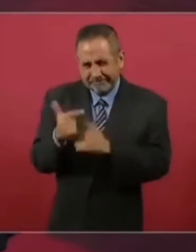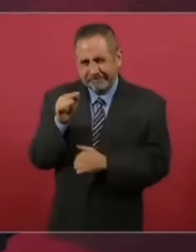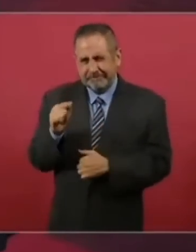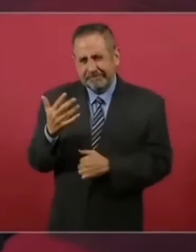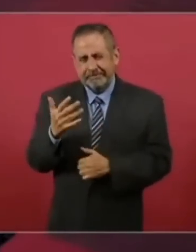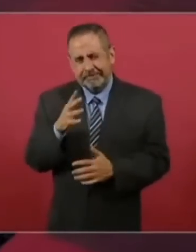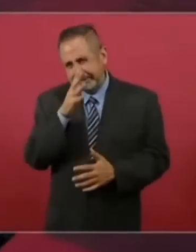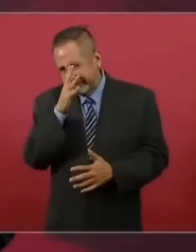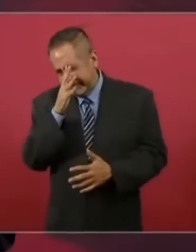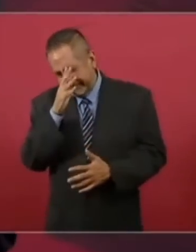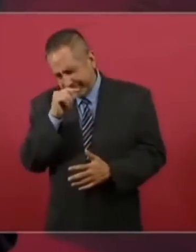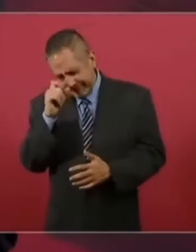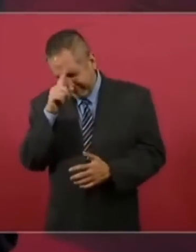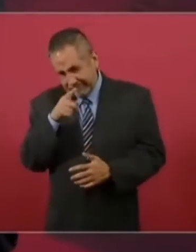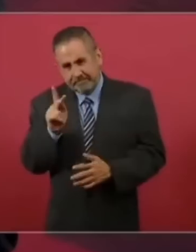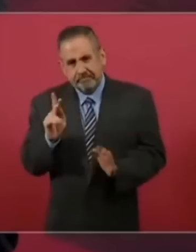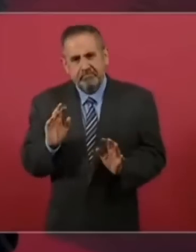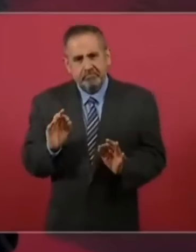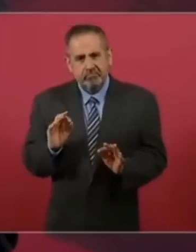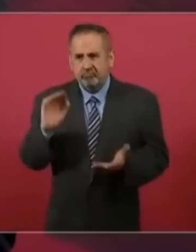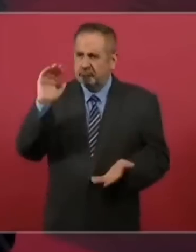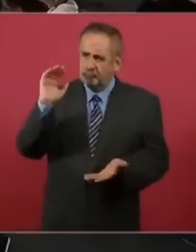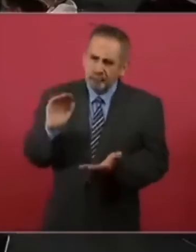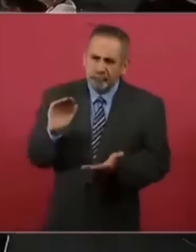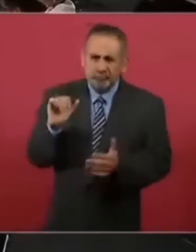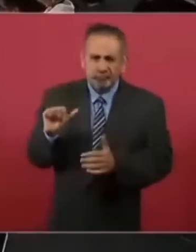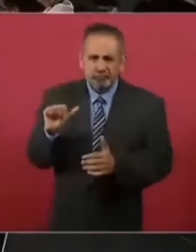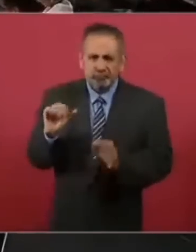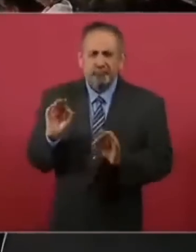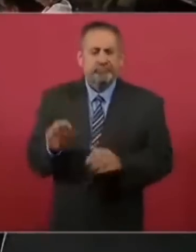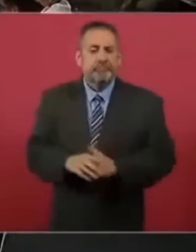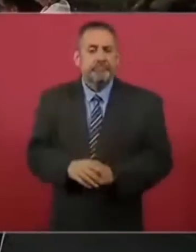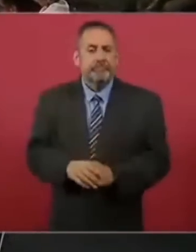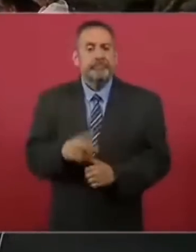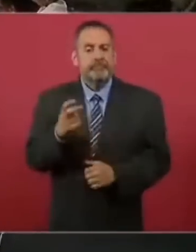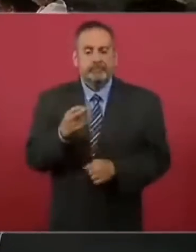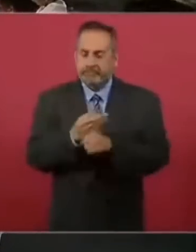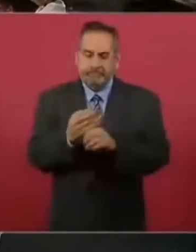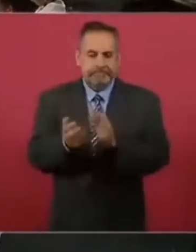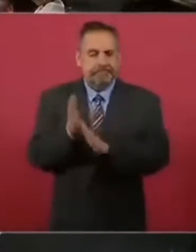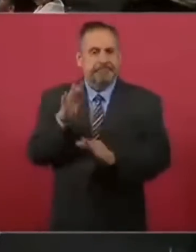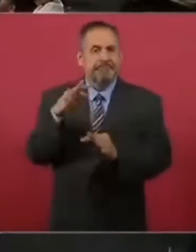sí es un buen dato. Por eso vámonos